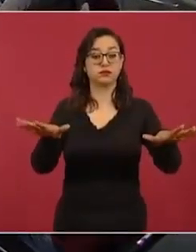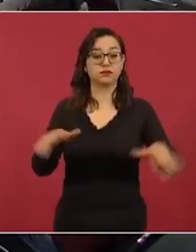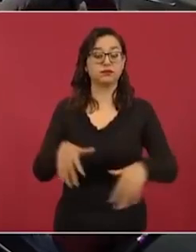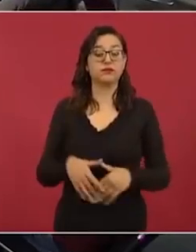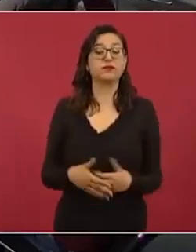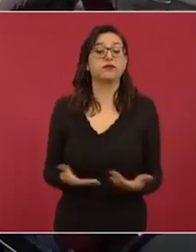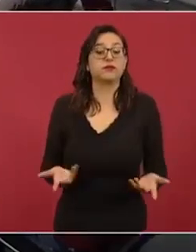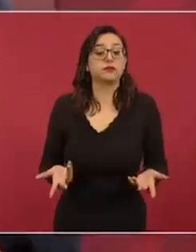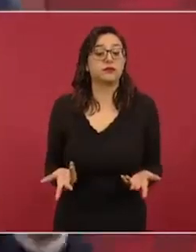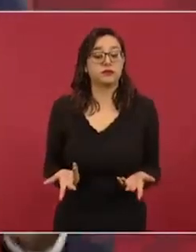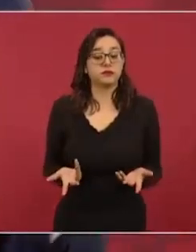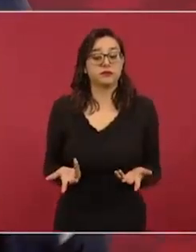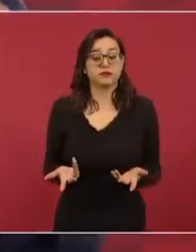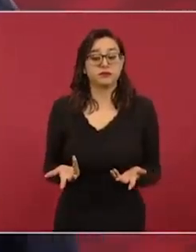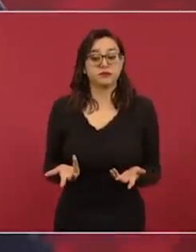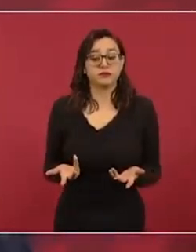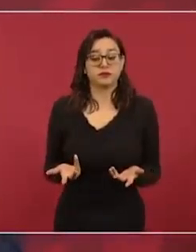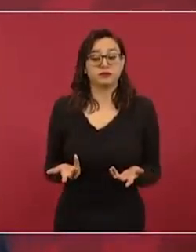y